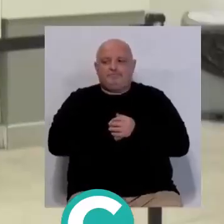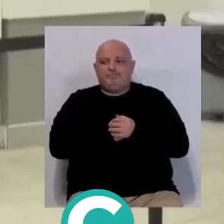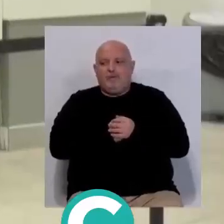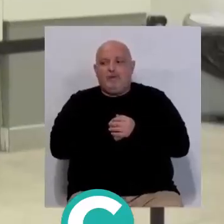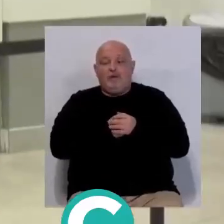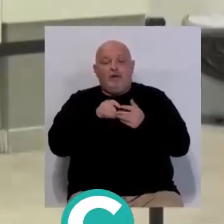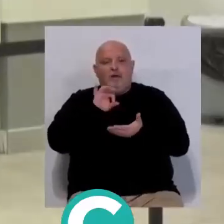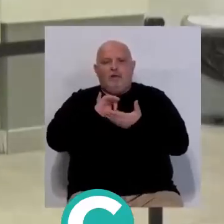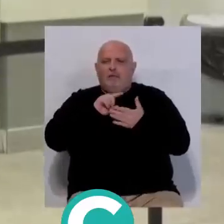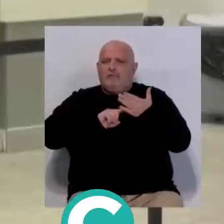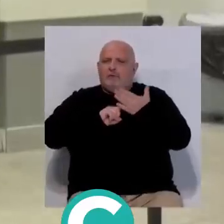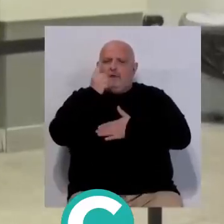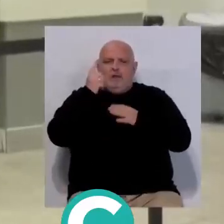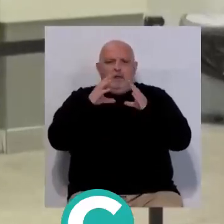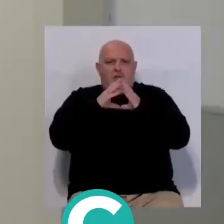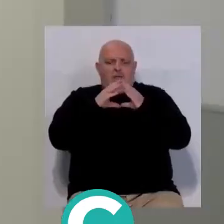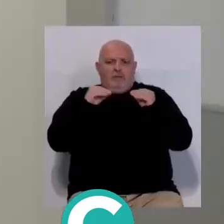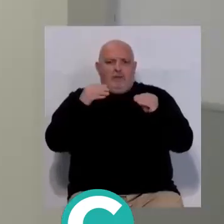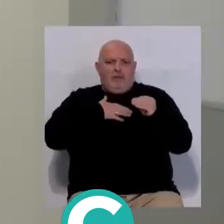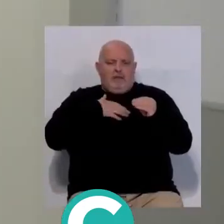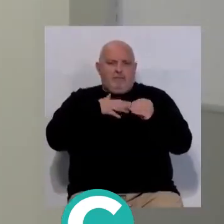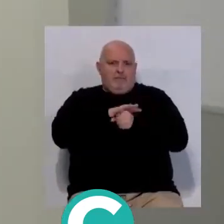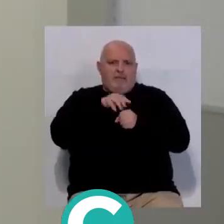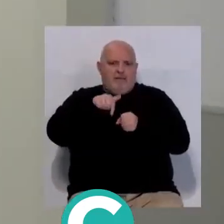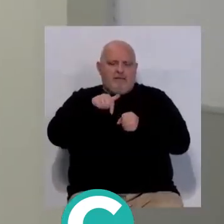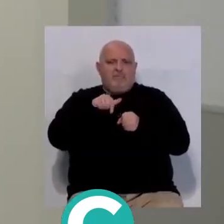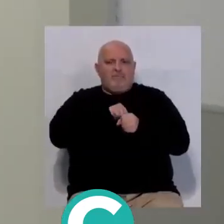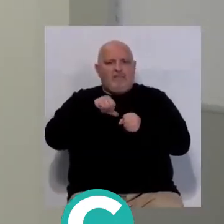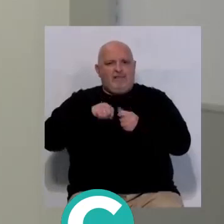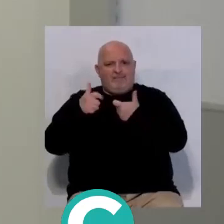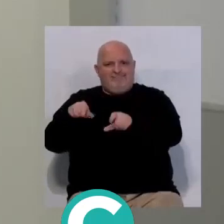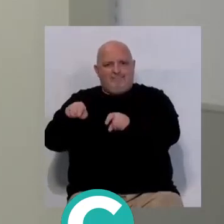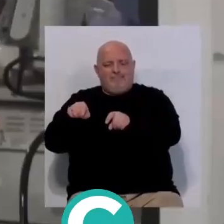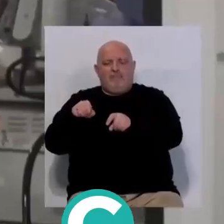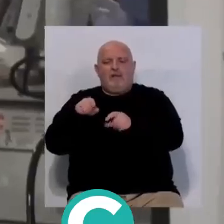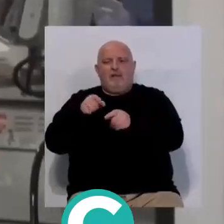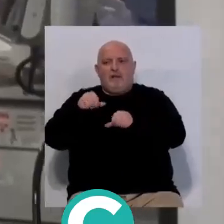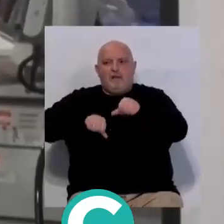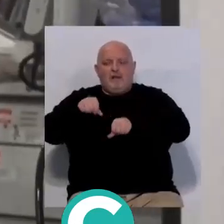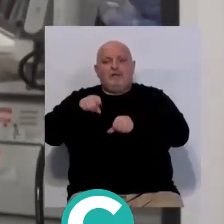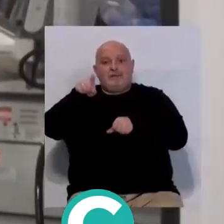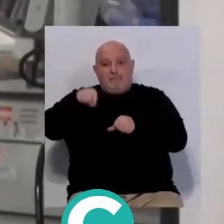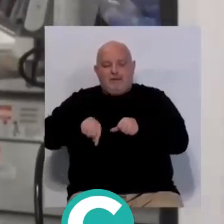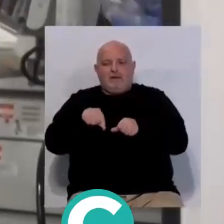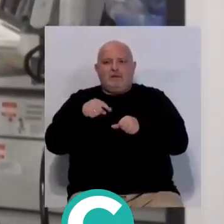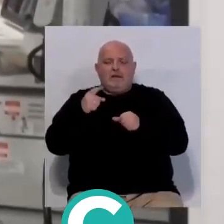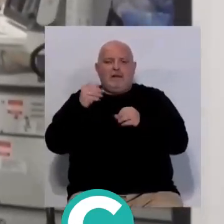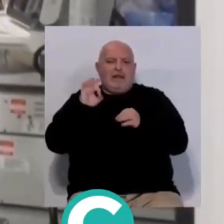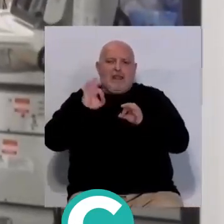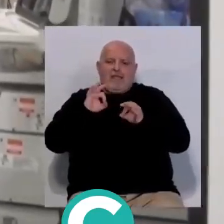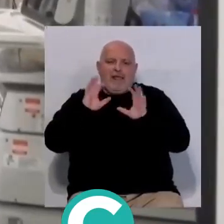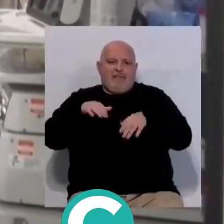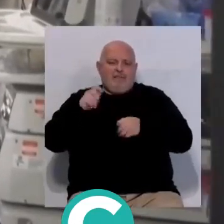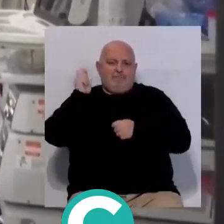Este servicio es pionero en la sanidad privada en la provincia, así como la opción de intervención quirúrgica sin salir de